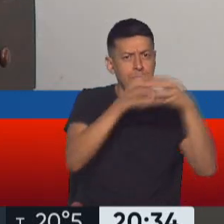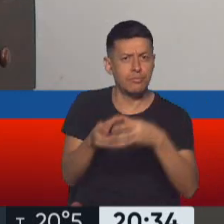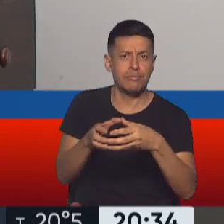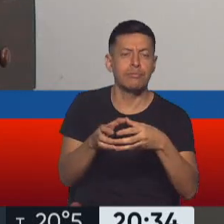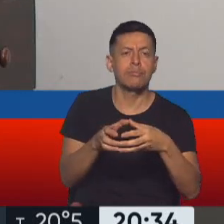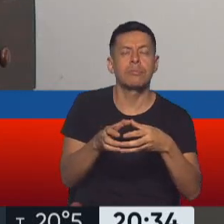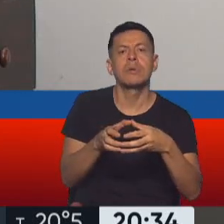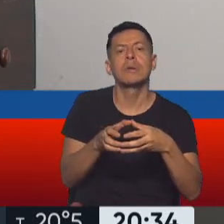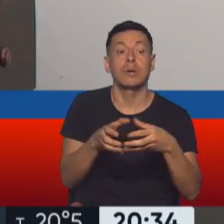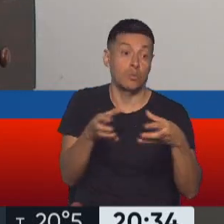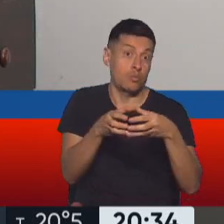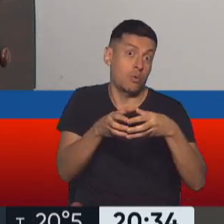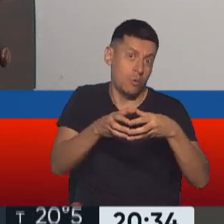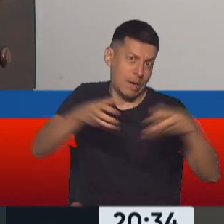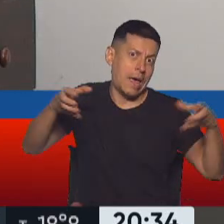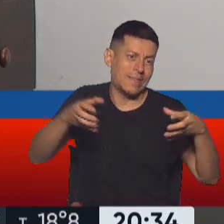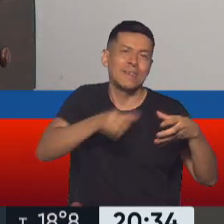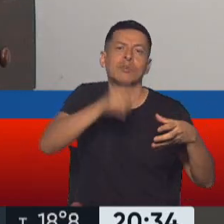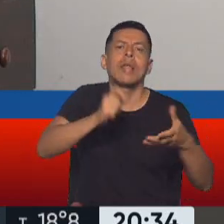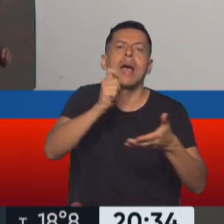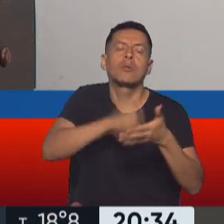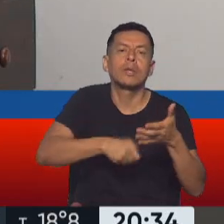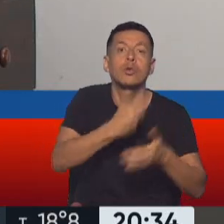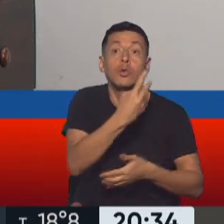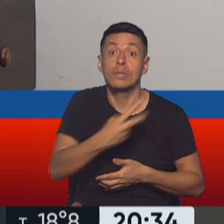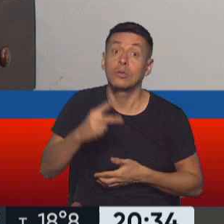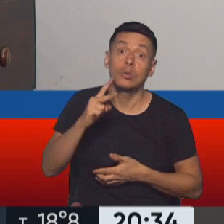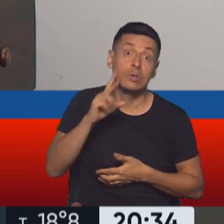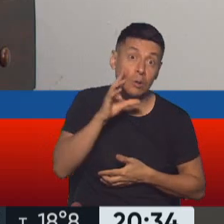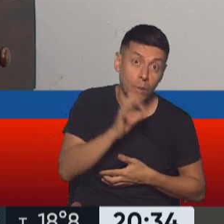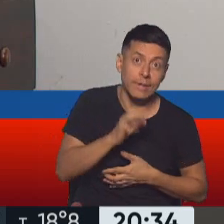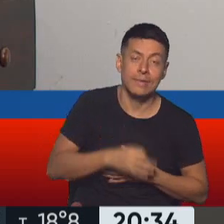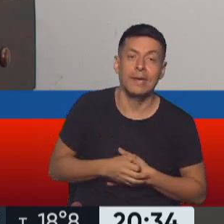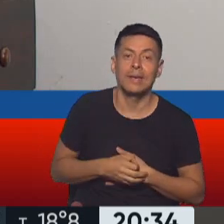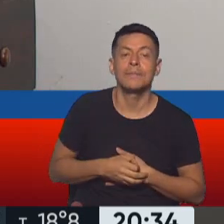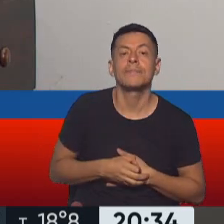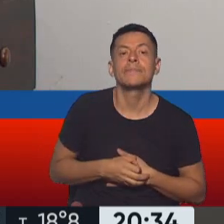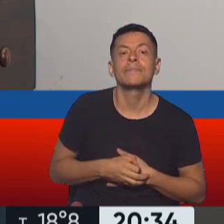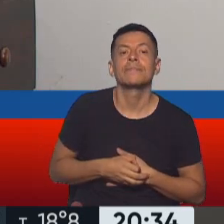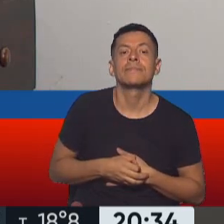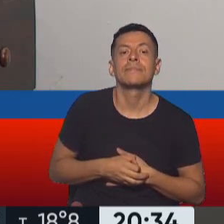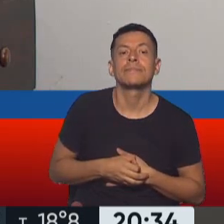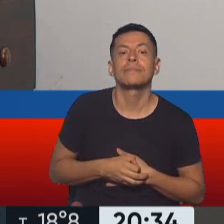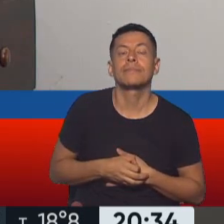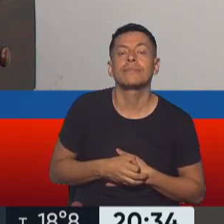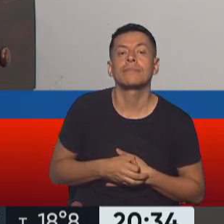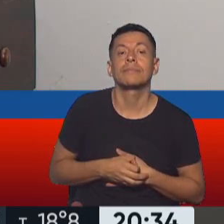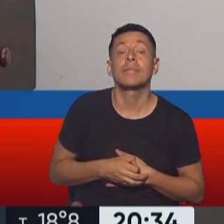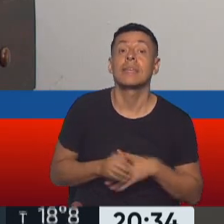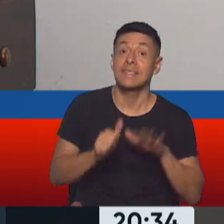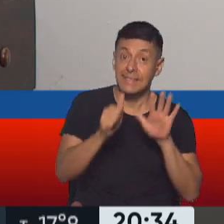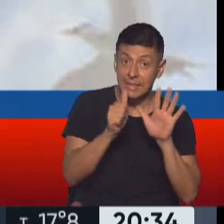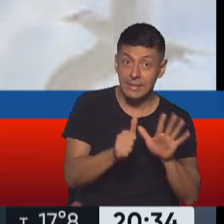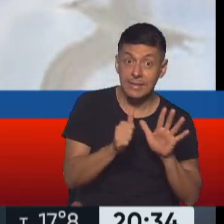del grupo gigante de autores ponemos 250 nos quedamos 6 haciendo